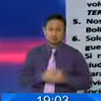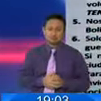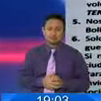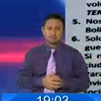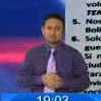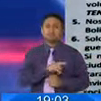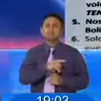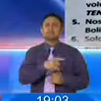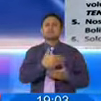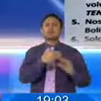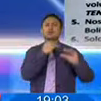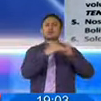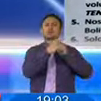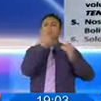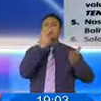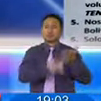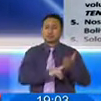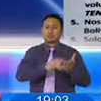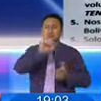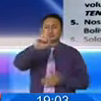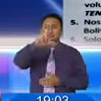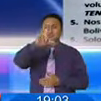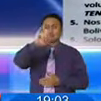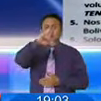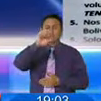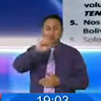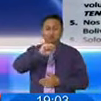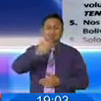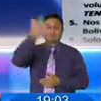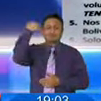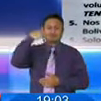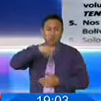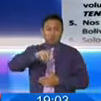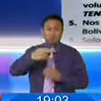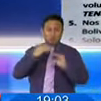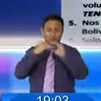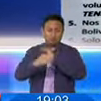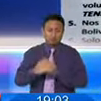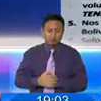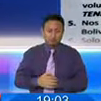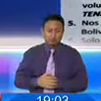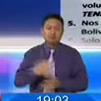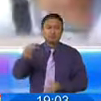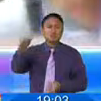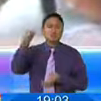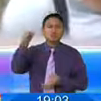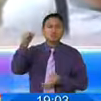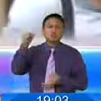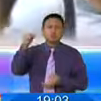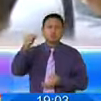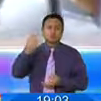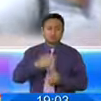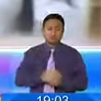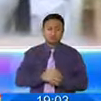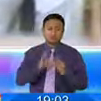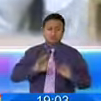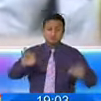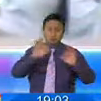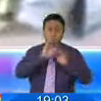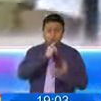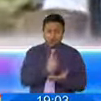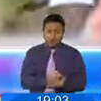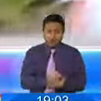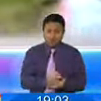supuesto comunicado del Frente Oliver Sinisterra hecho público el pasado fin de semana, manifestó que estos documentos no son válidos para el Estado